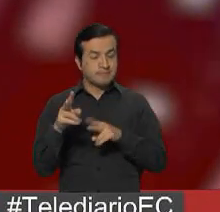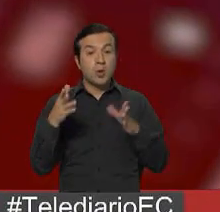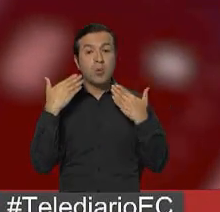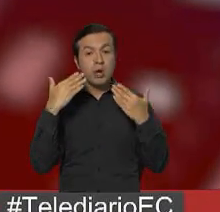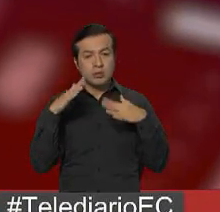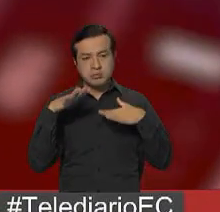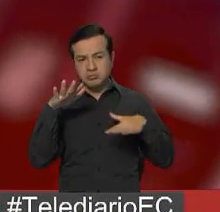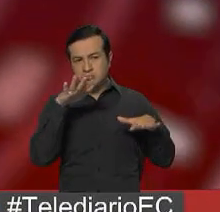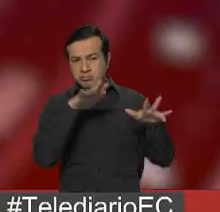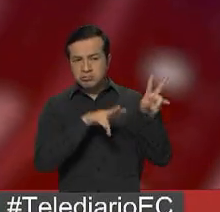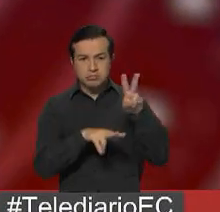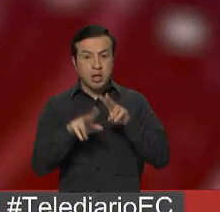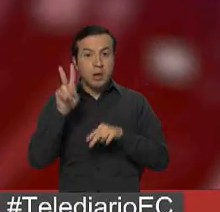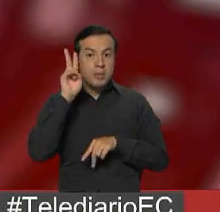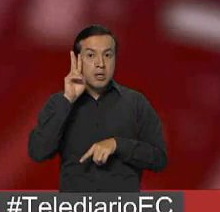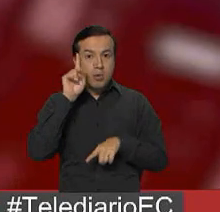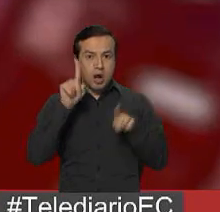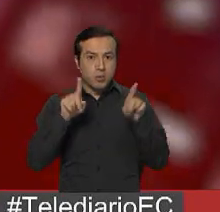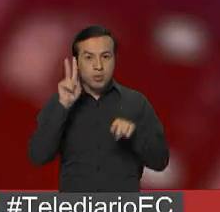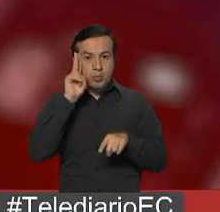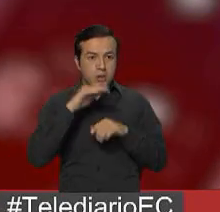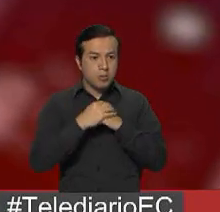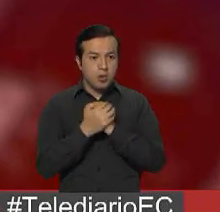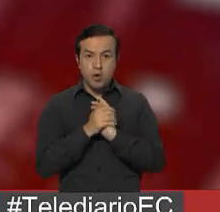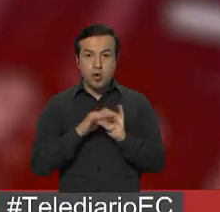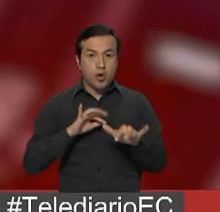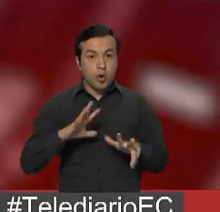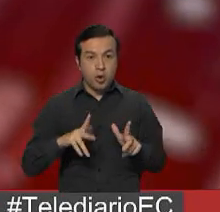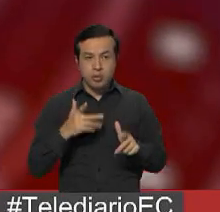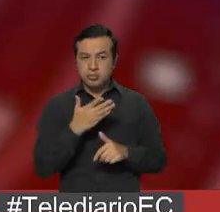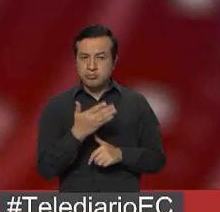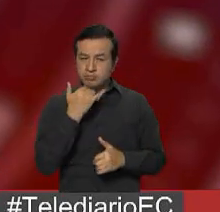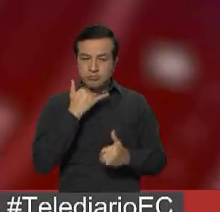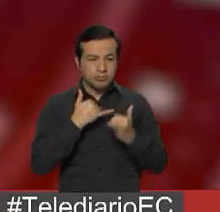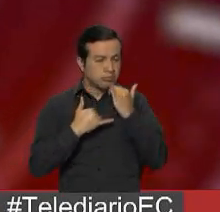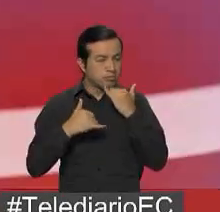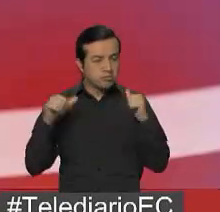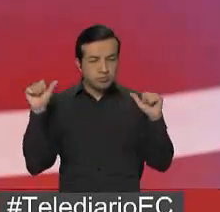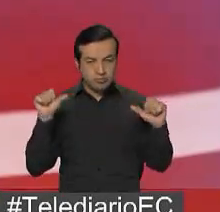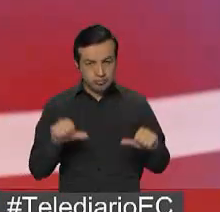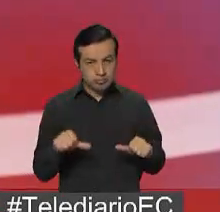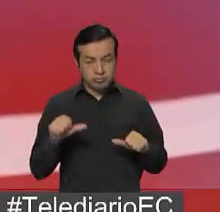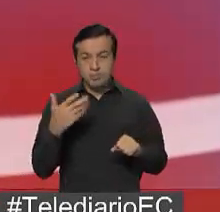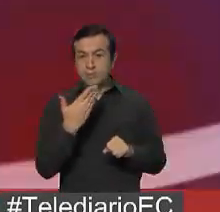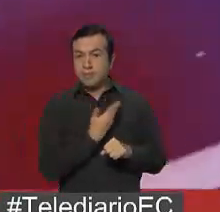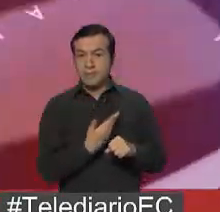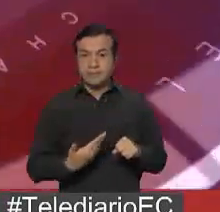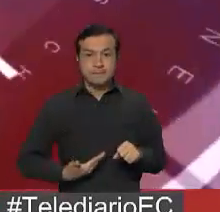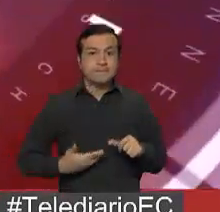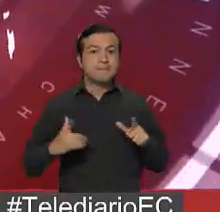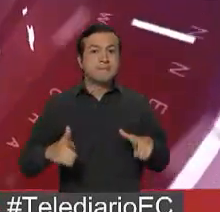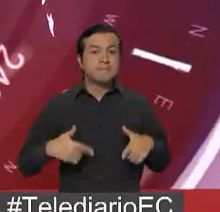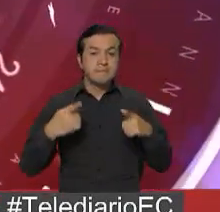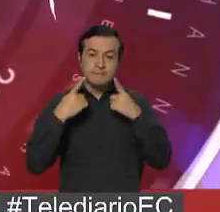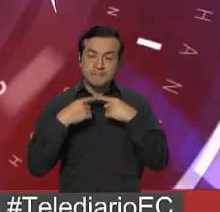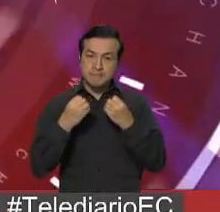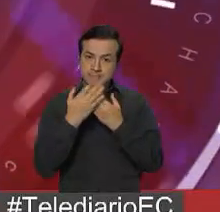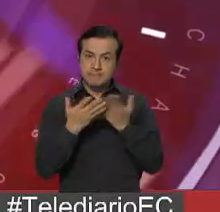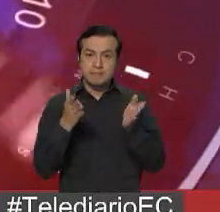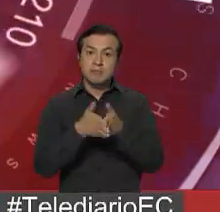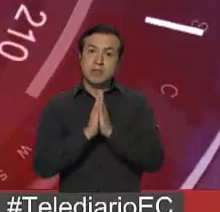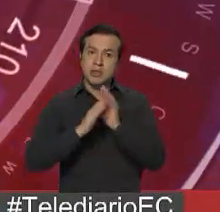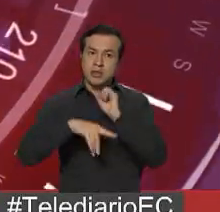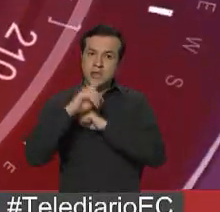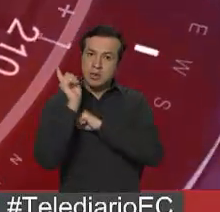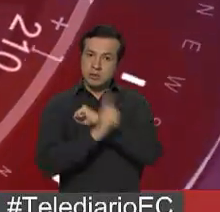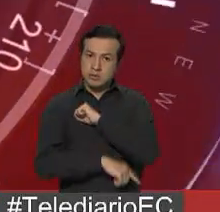que aprovecharse de la emergencia para robar fondos públicos es de miserables el presidente de lenin moreno pidió todo el peso de la